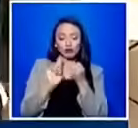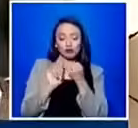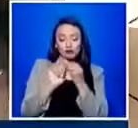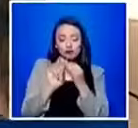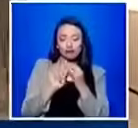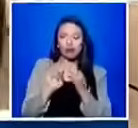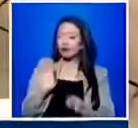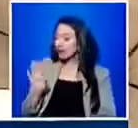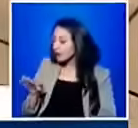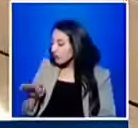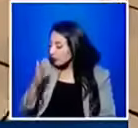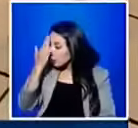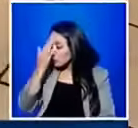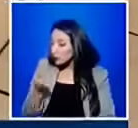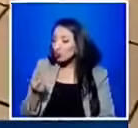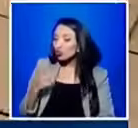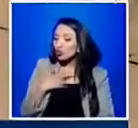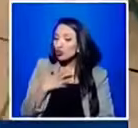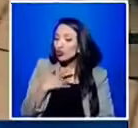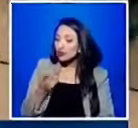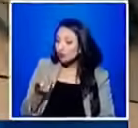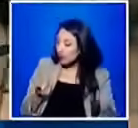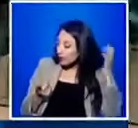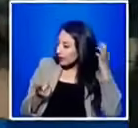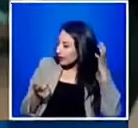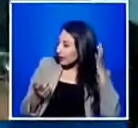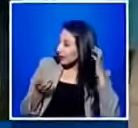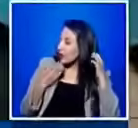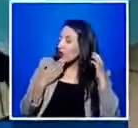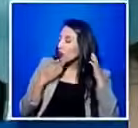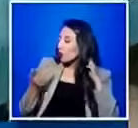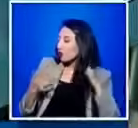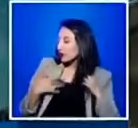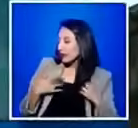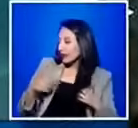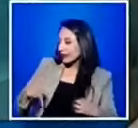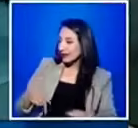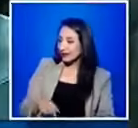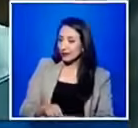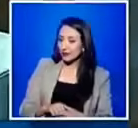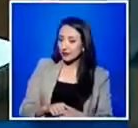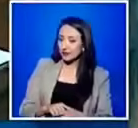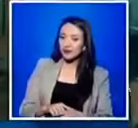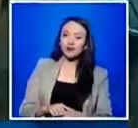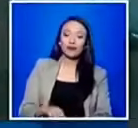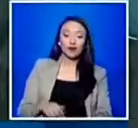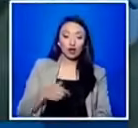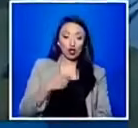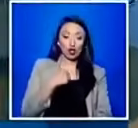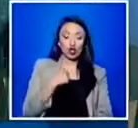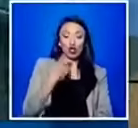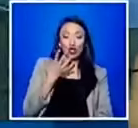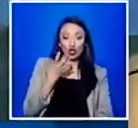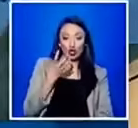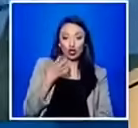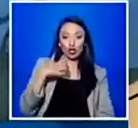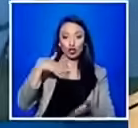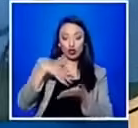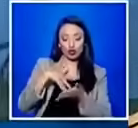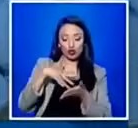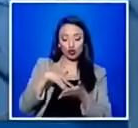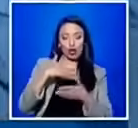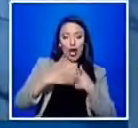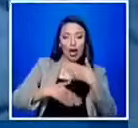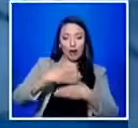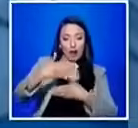y te pregunto, buenos días, ¿cómo te sientes? ¿Cuál es tu expectativa para este nuevo año? Poder seguir un estudio